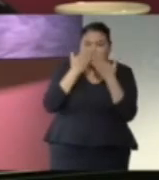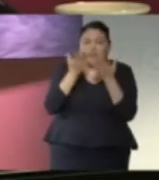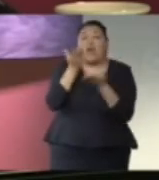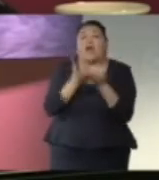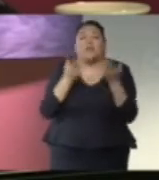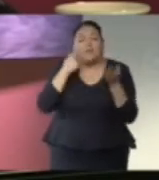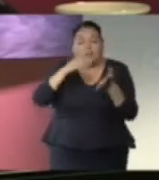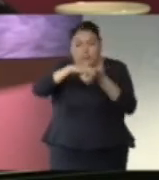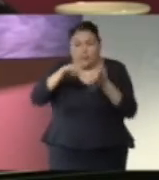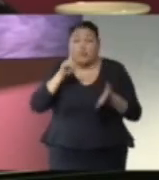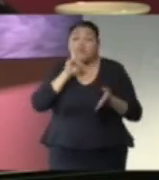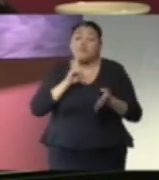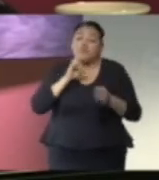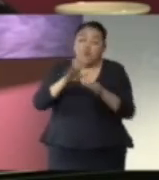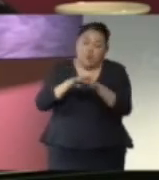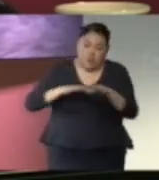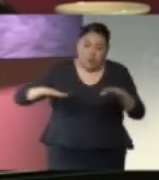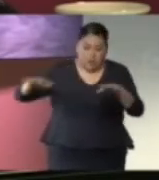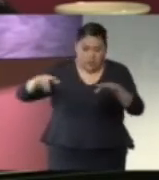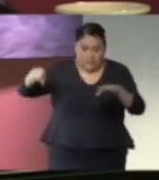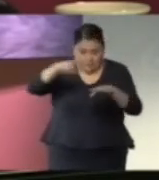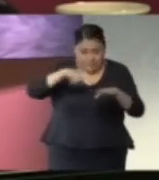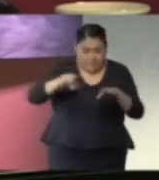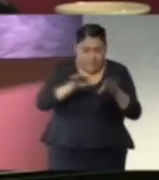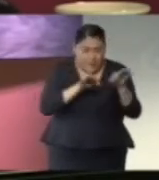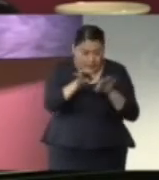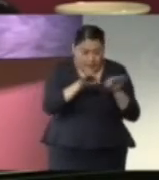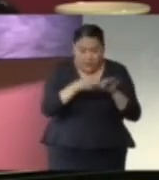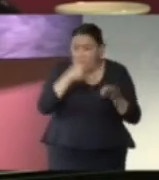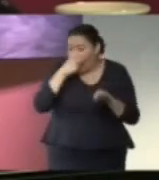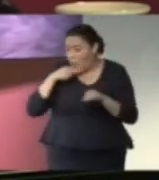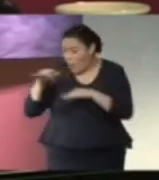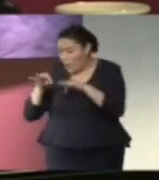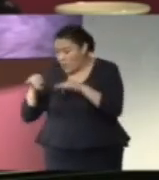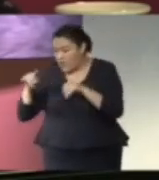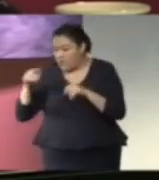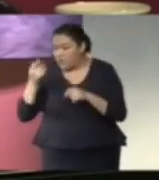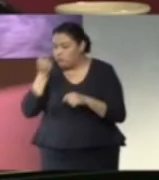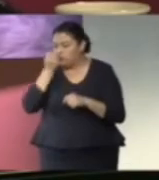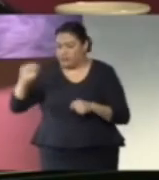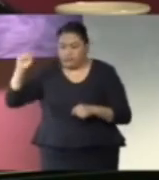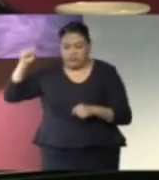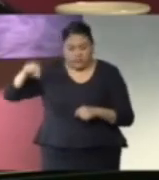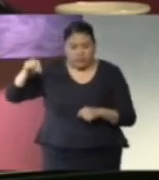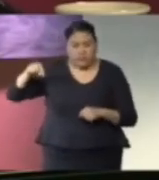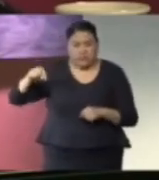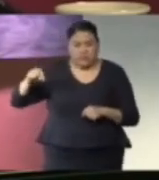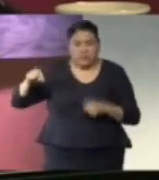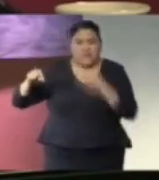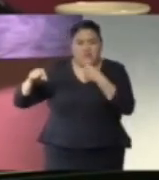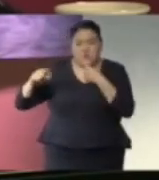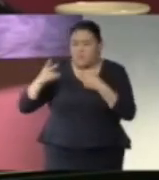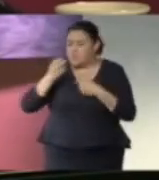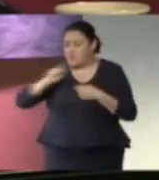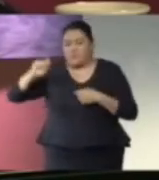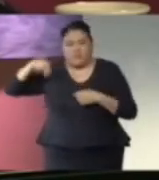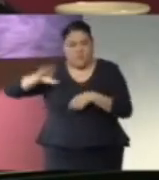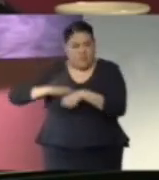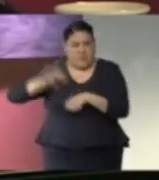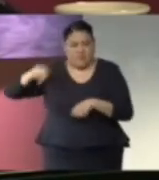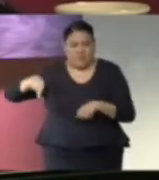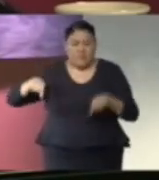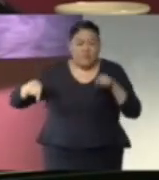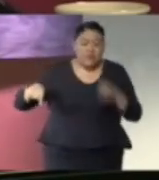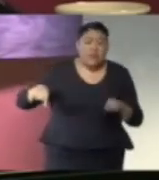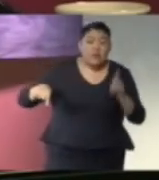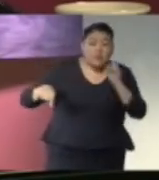quizá no va a tener el mismo nivel de eficiencia que los hombres, porque van a preferir ocuparse de sus hijas